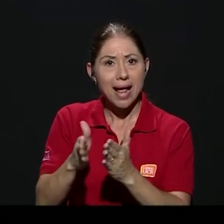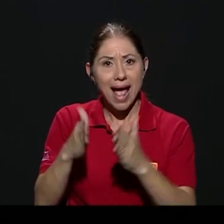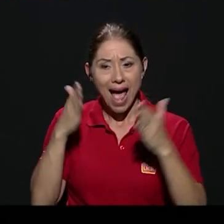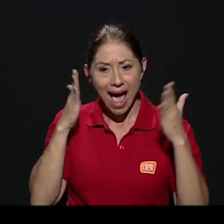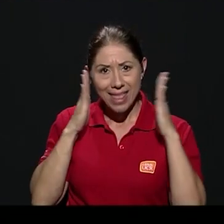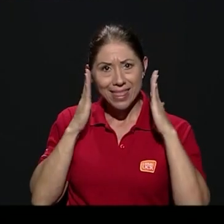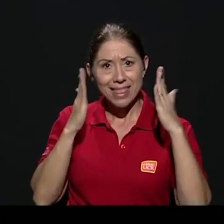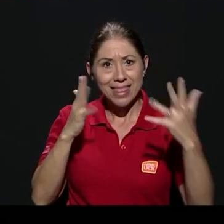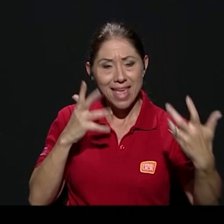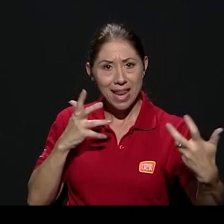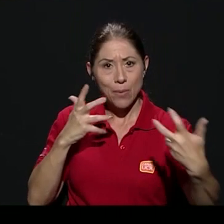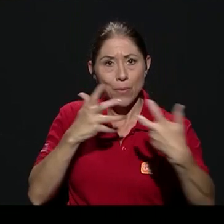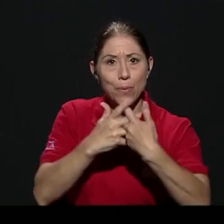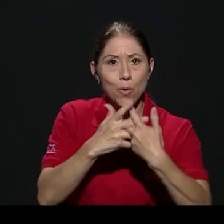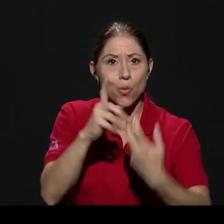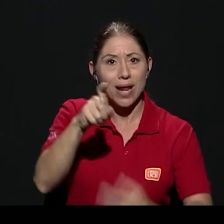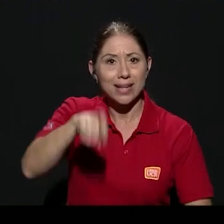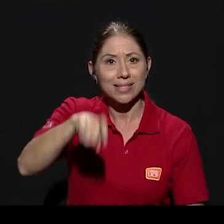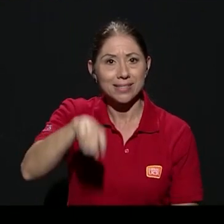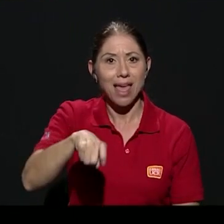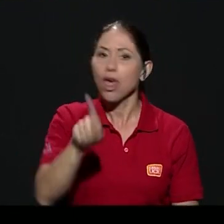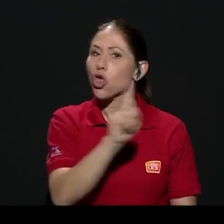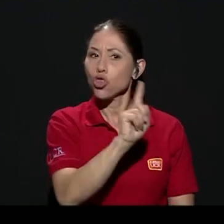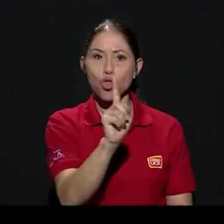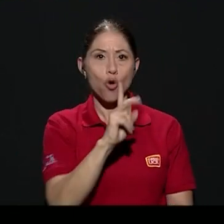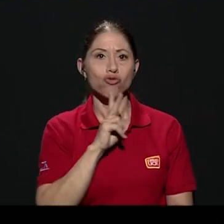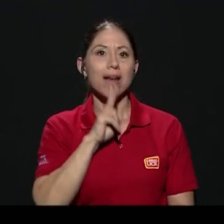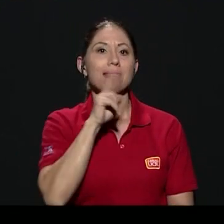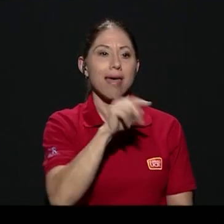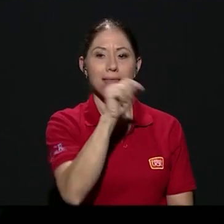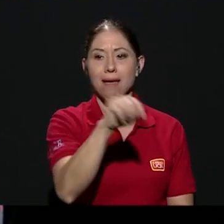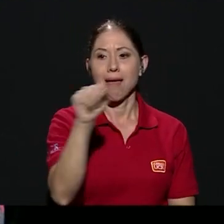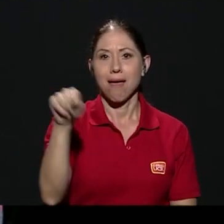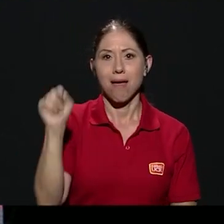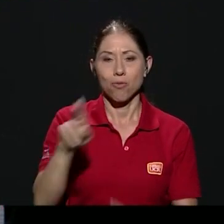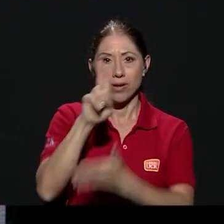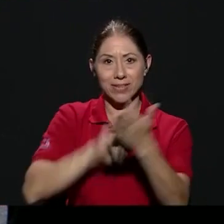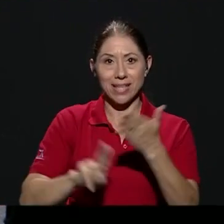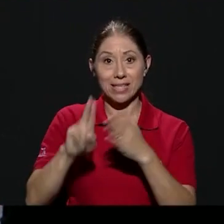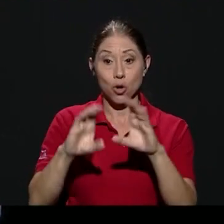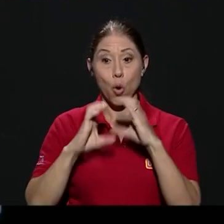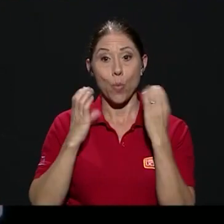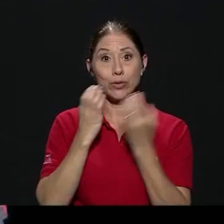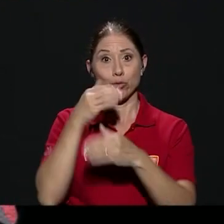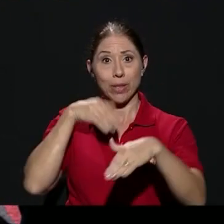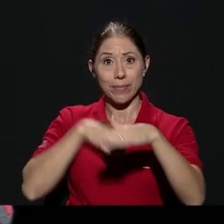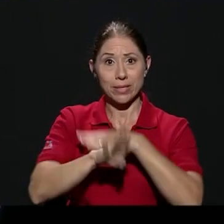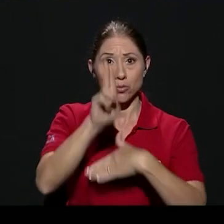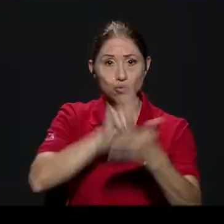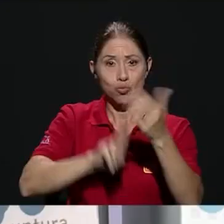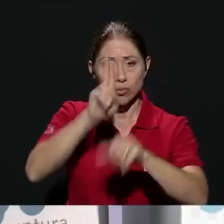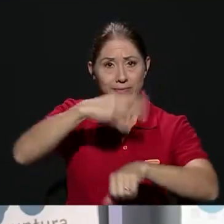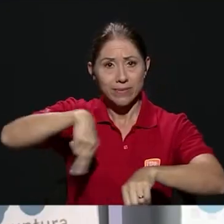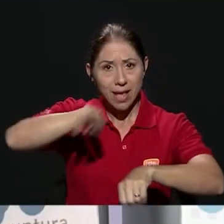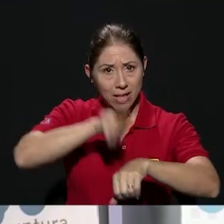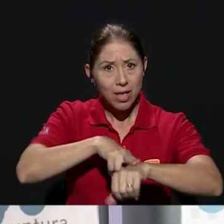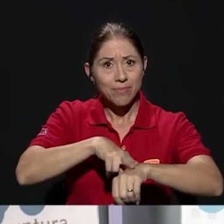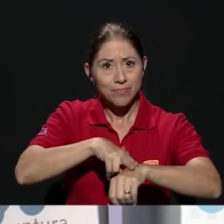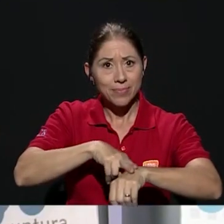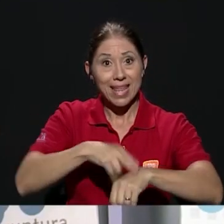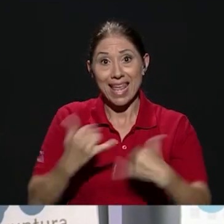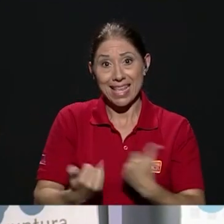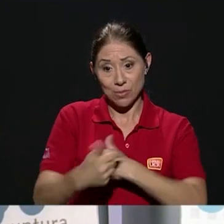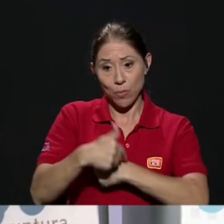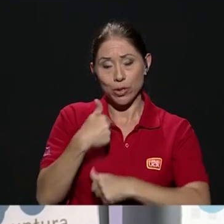las realidades de las universidades. Y desde la Comisión de Admisión de la Universidad Nacional, en la que en este